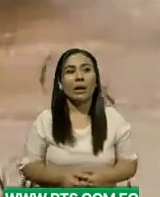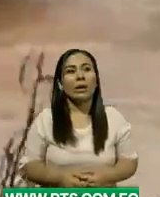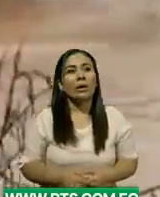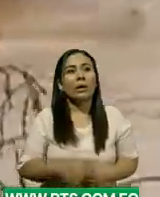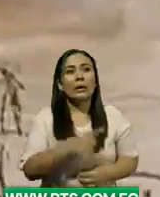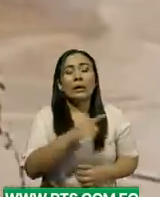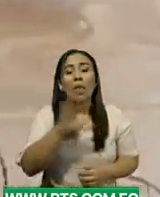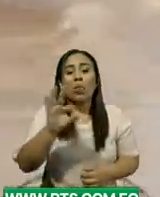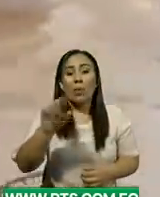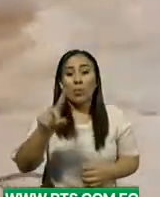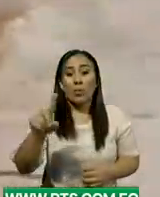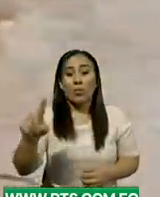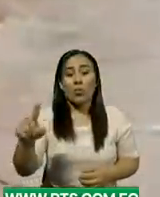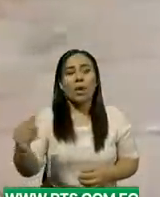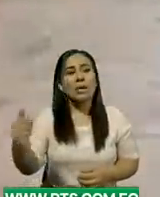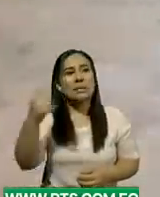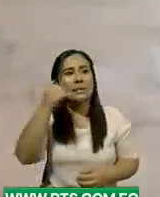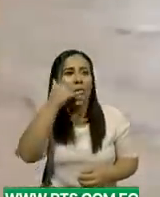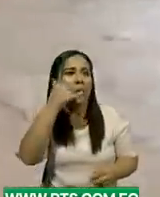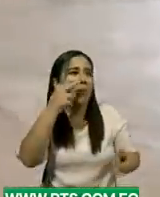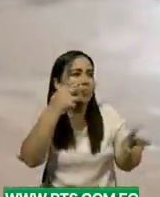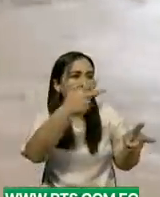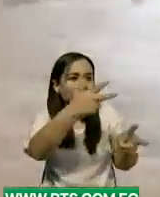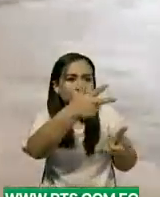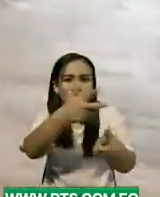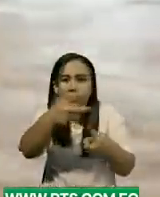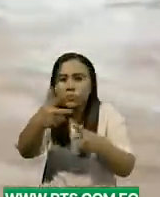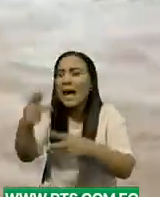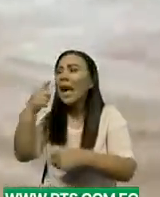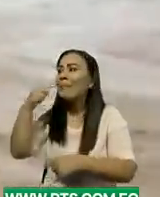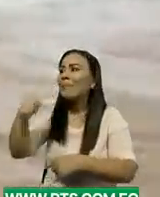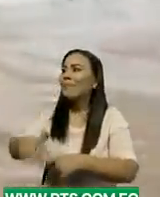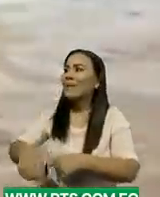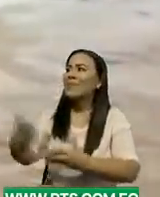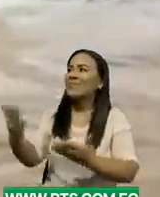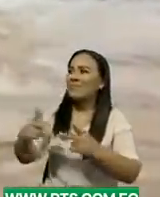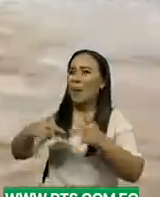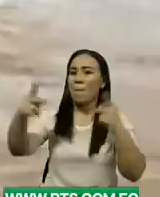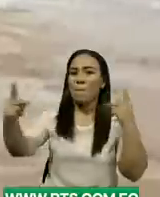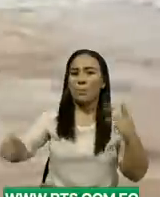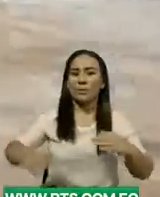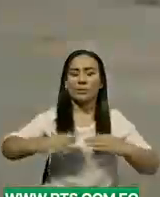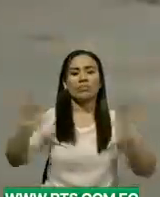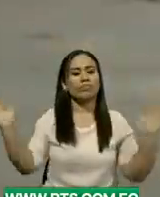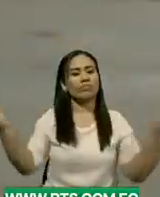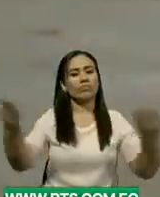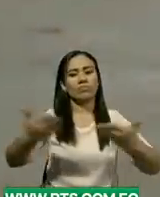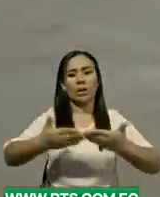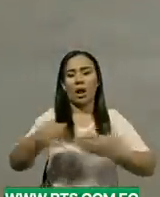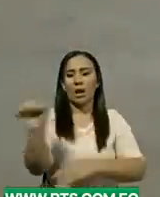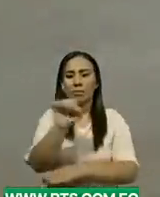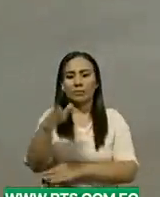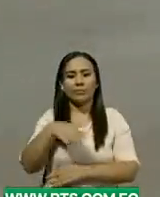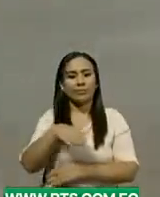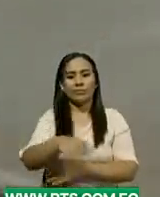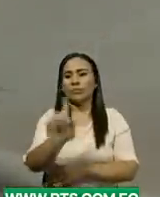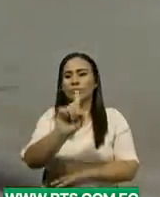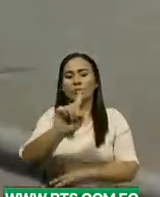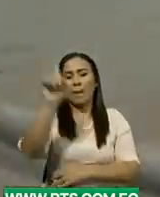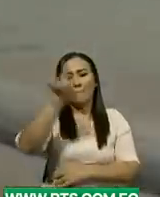El EQ911 indicó que el puente Velasco Ibarra del cantón Ventanas se encuentra cerrado al tránsito